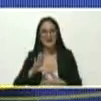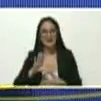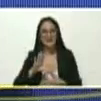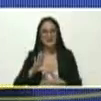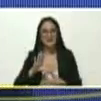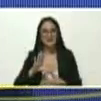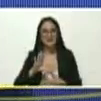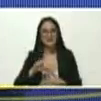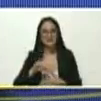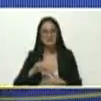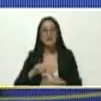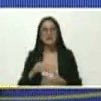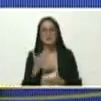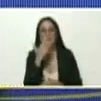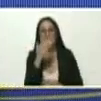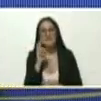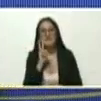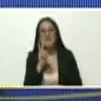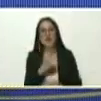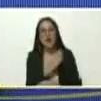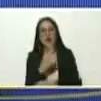con nuestro frente viendo al Caribe.